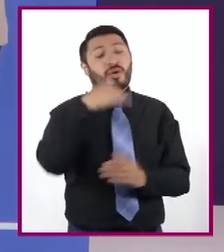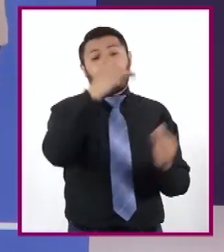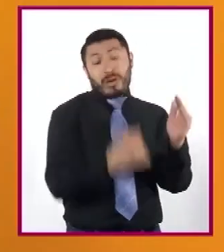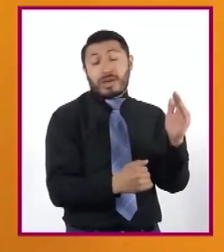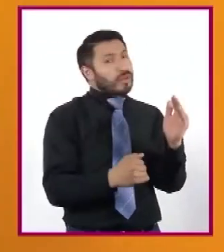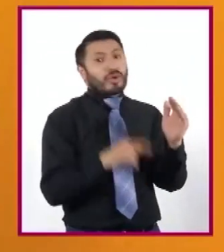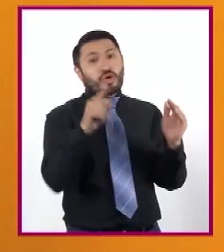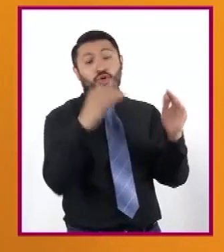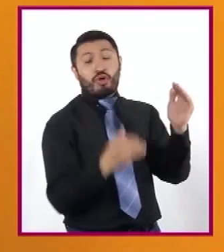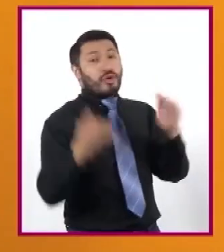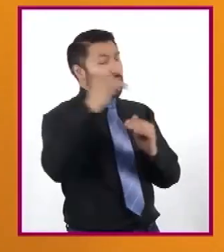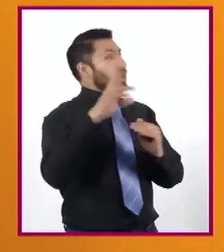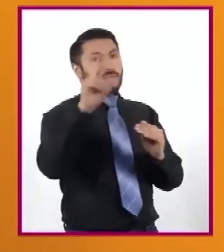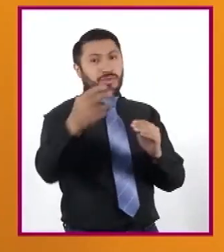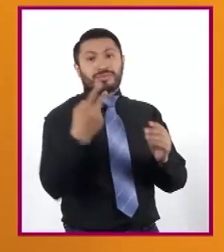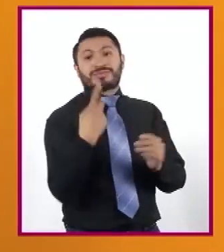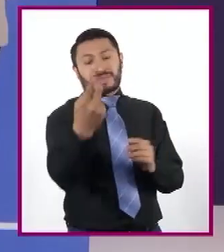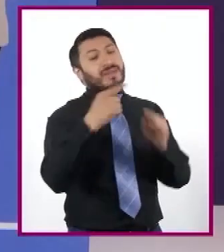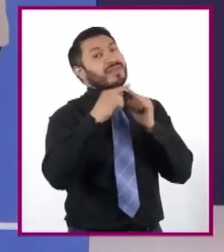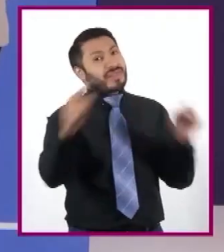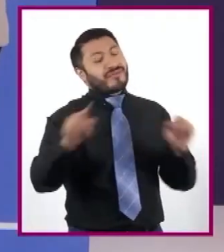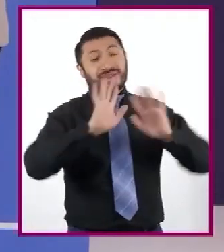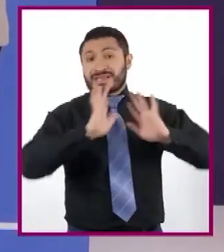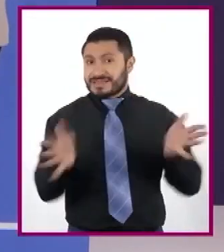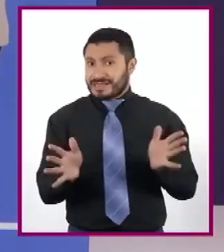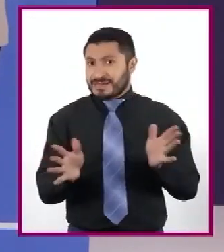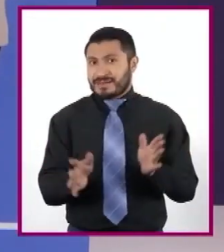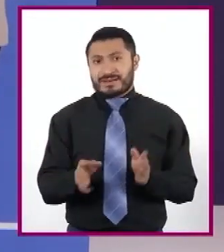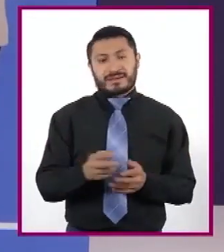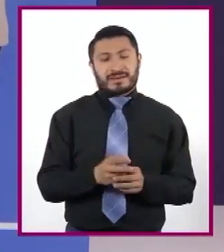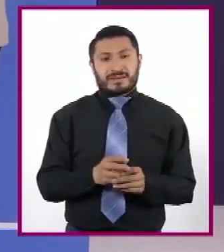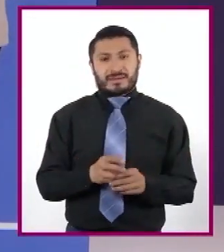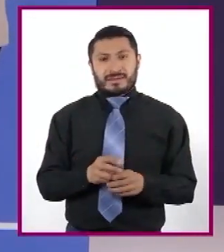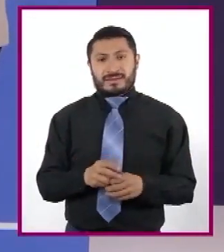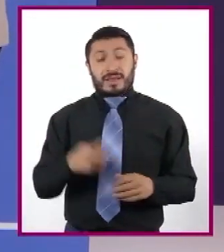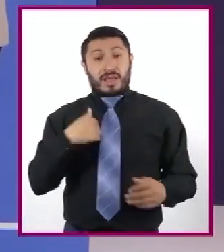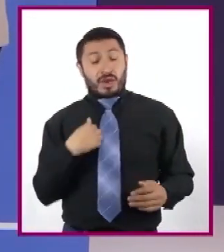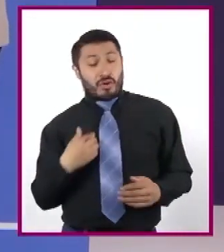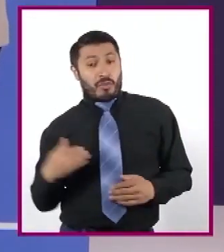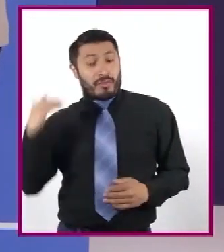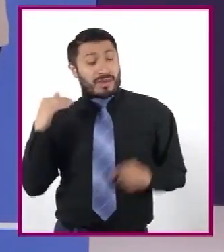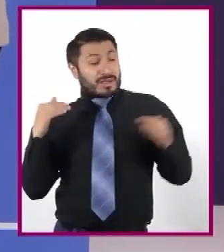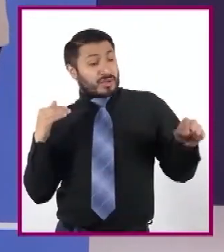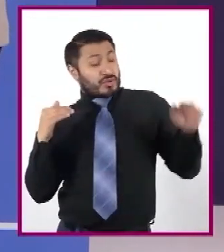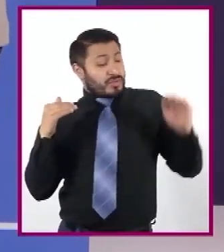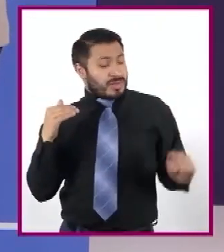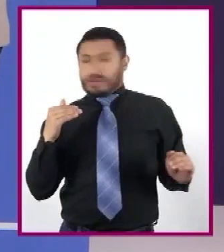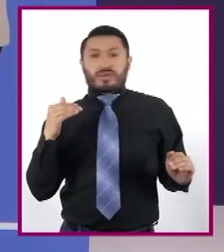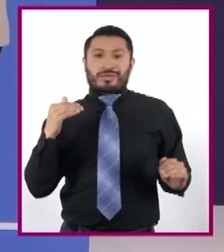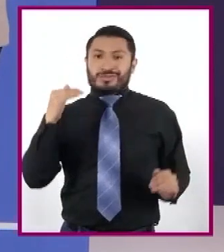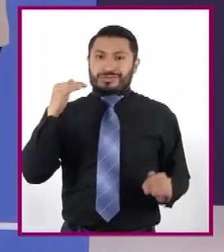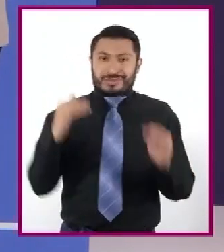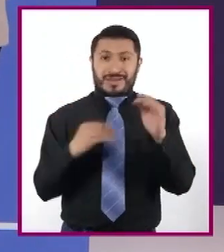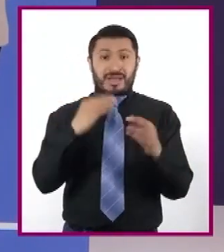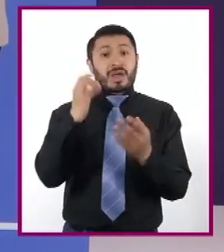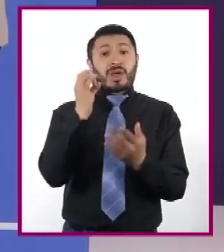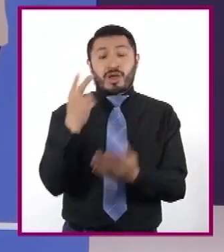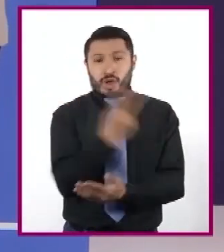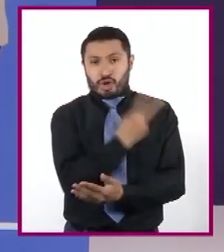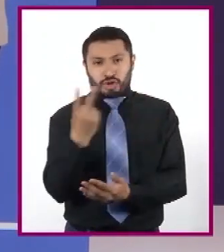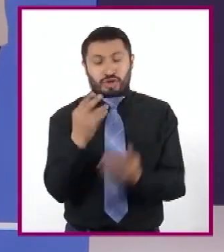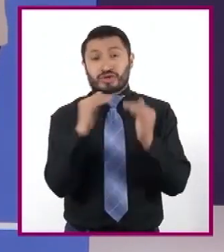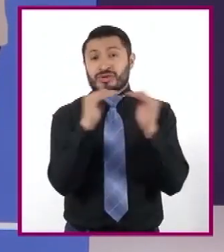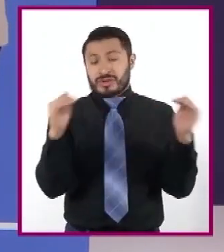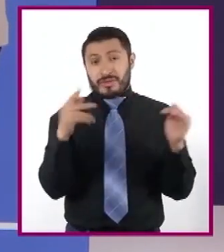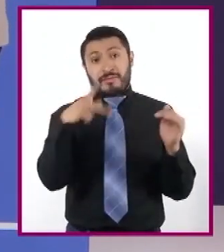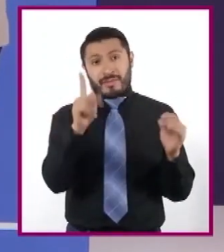solo eres diferente, ¿sí? Tratar al otro como quiero que me traten a mí, es así de sencillo. Los estereotipos